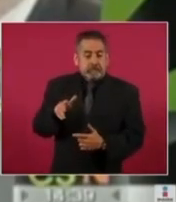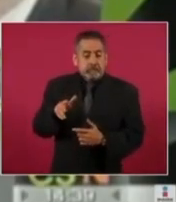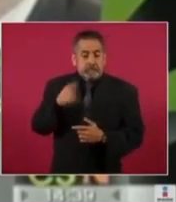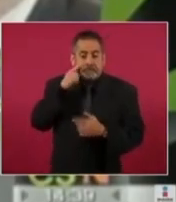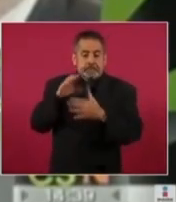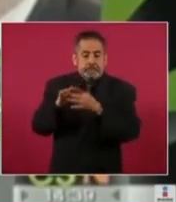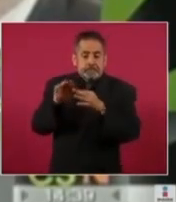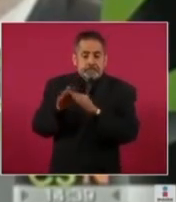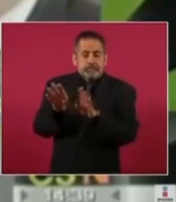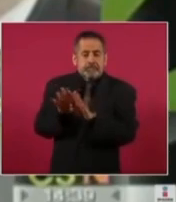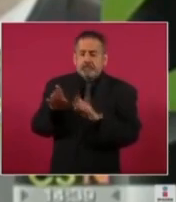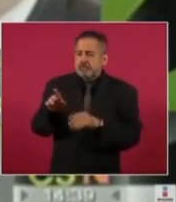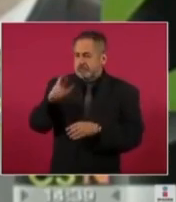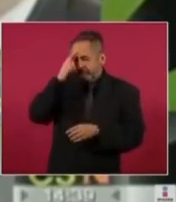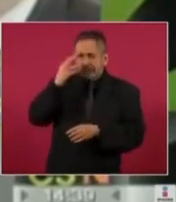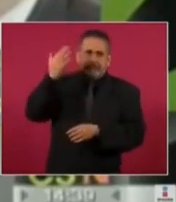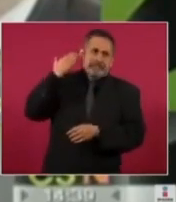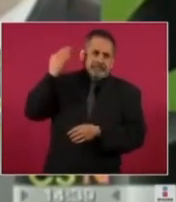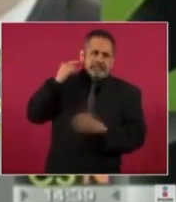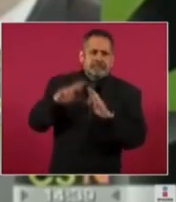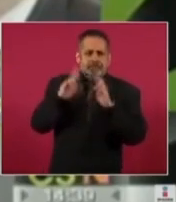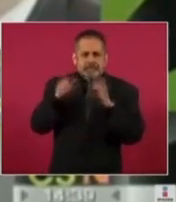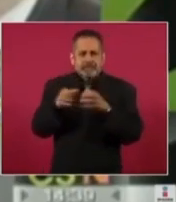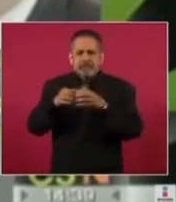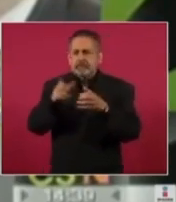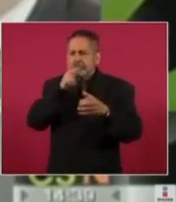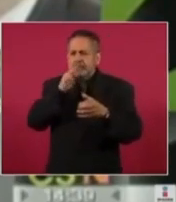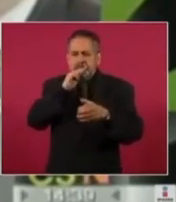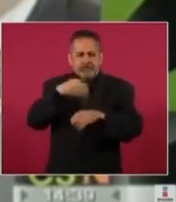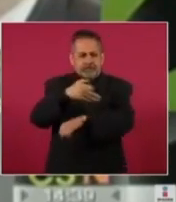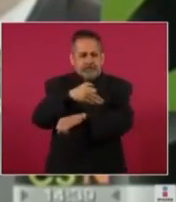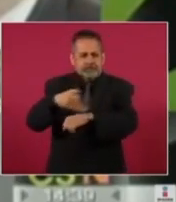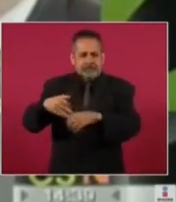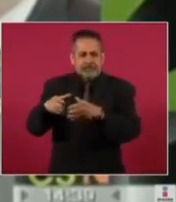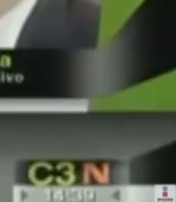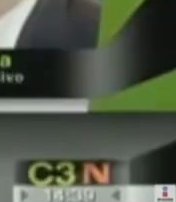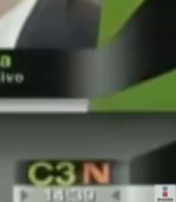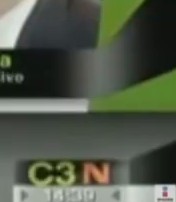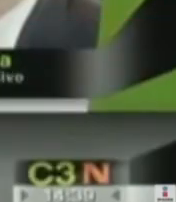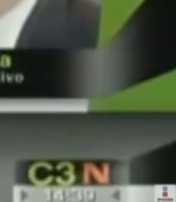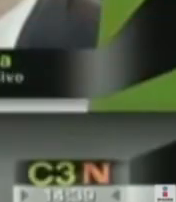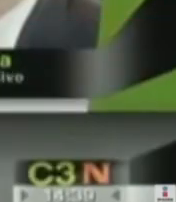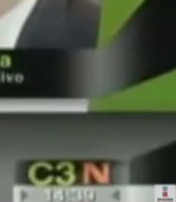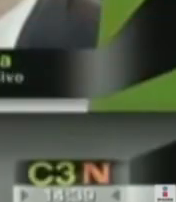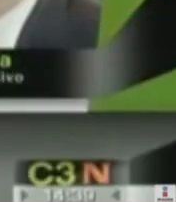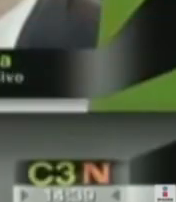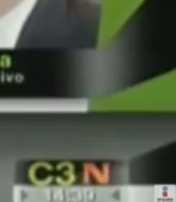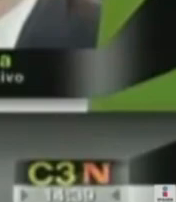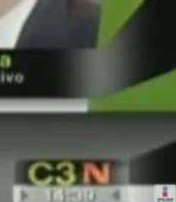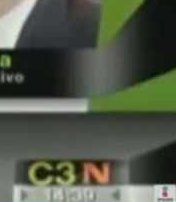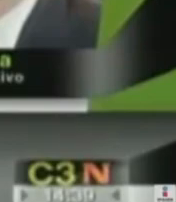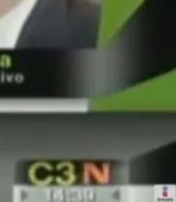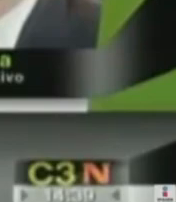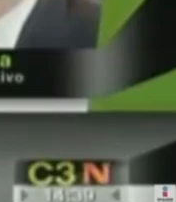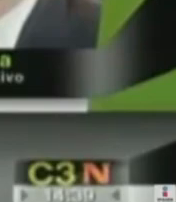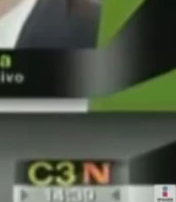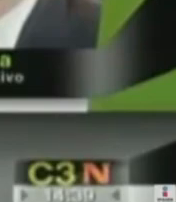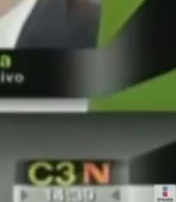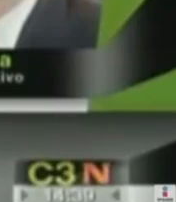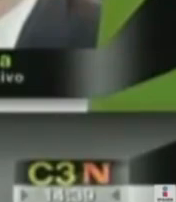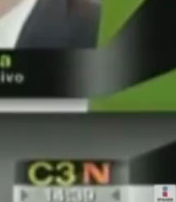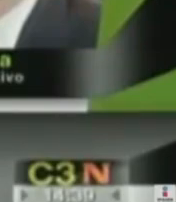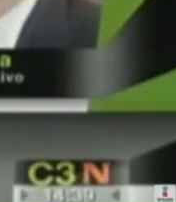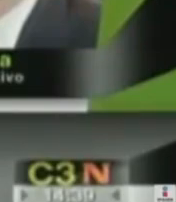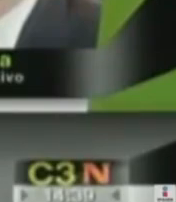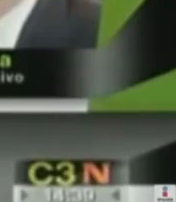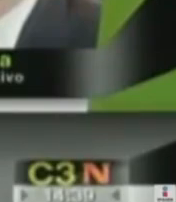las dramáticas reuniones con los padres de Ayotzinapa, hasta esto que, a ver, había una, no